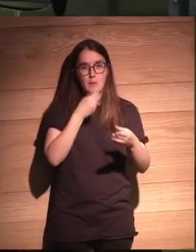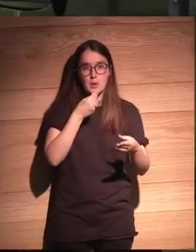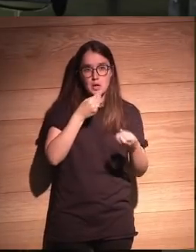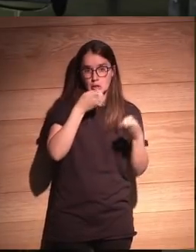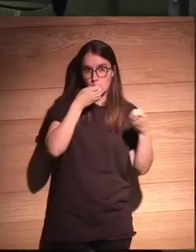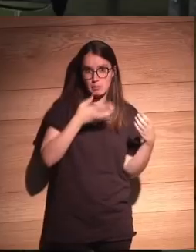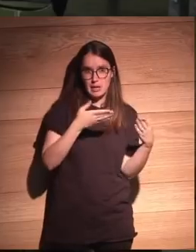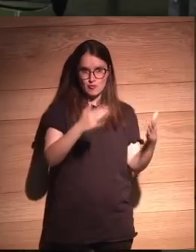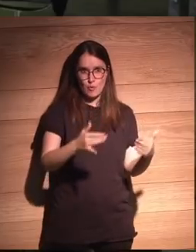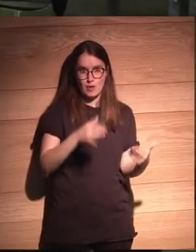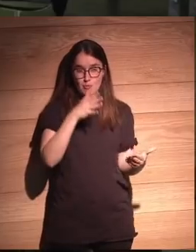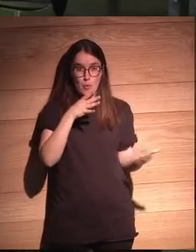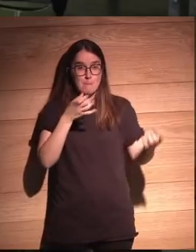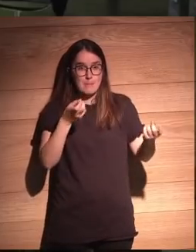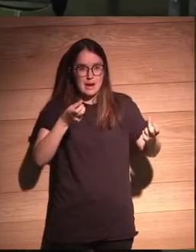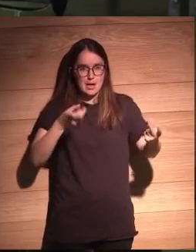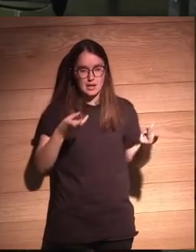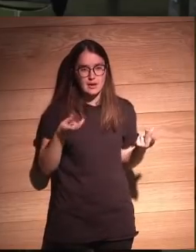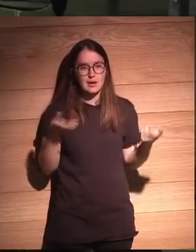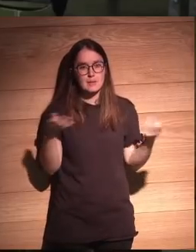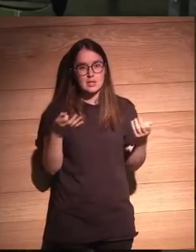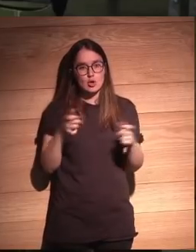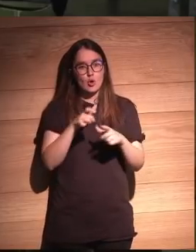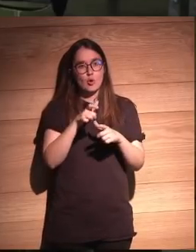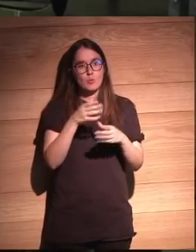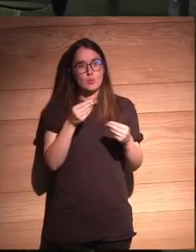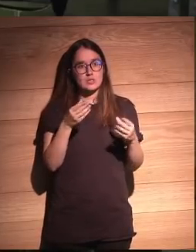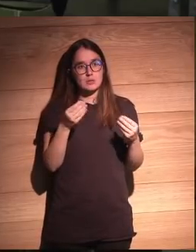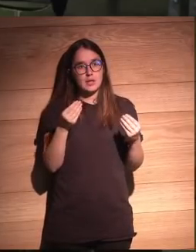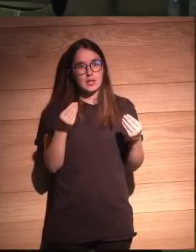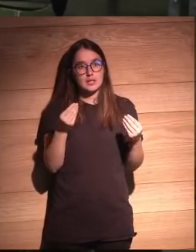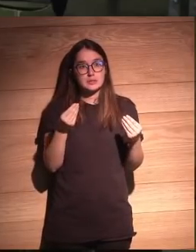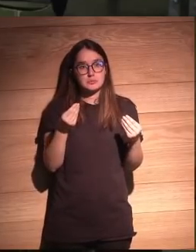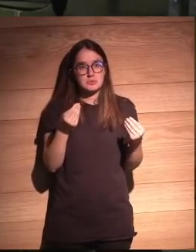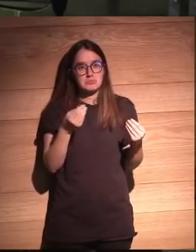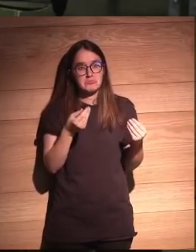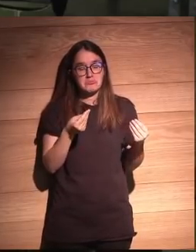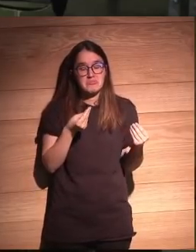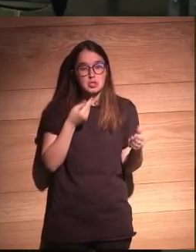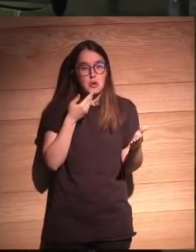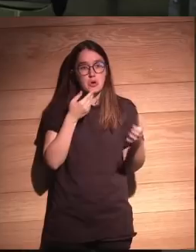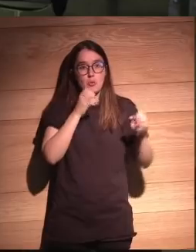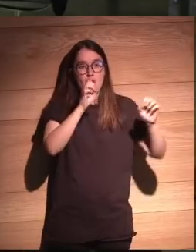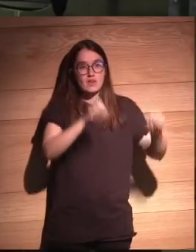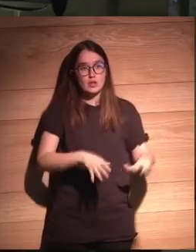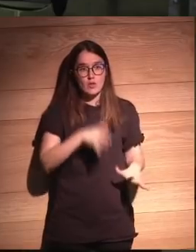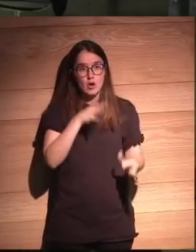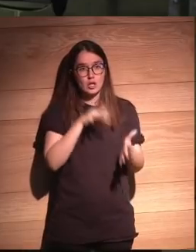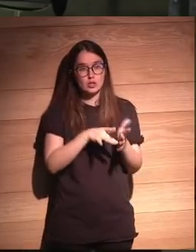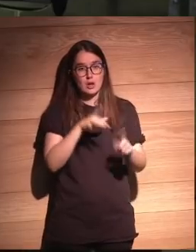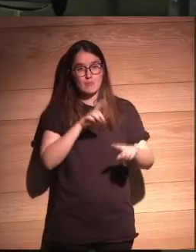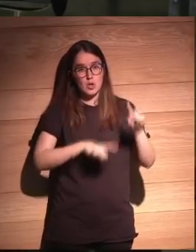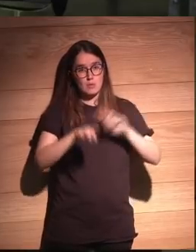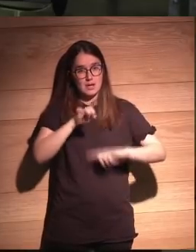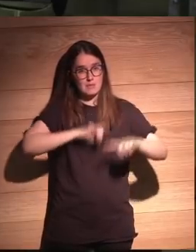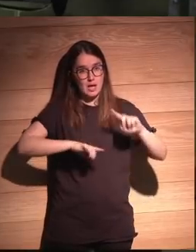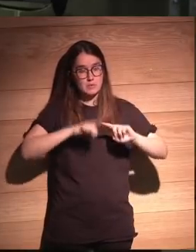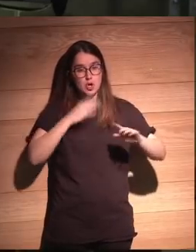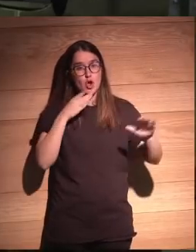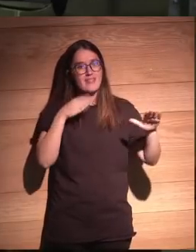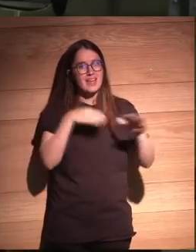es a que muchos de los rentistas abandonaran ese parque, y ahora mismo es un parque que tiene muchos problemas, pero no solo